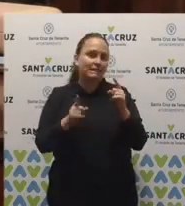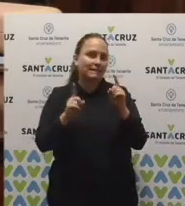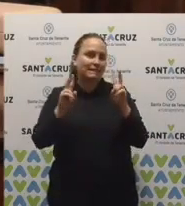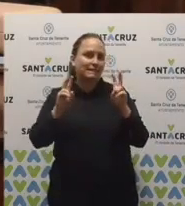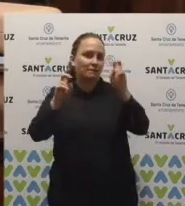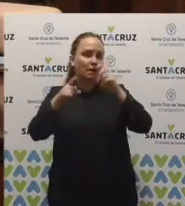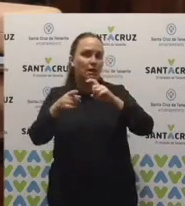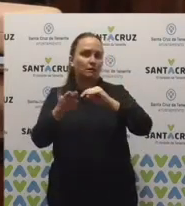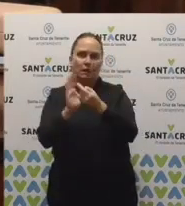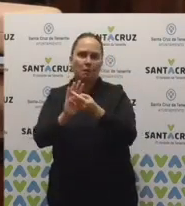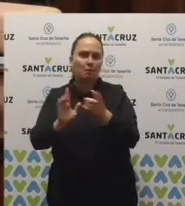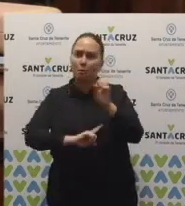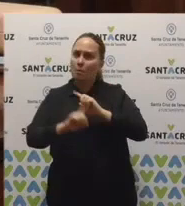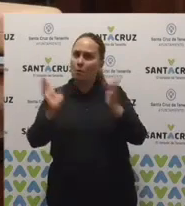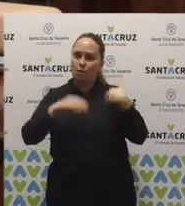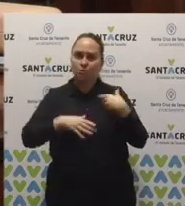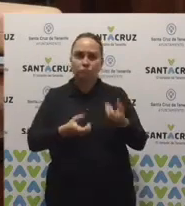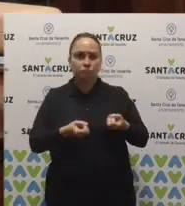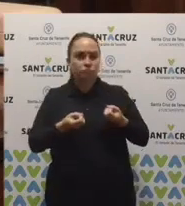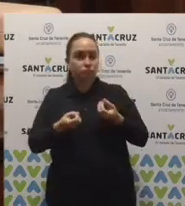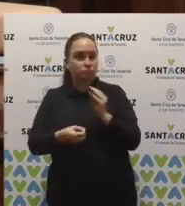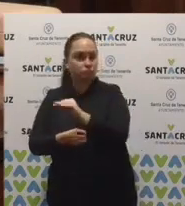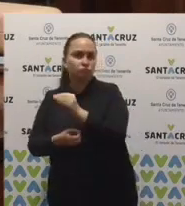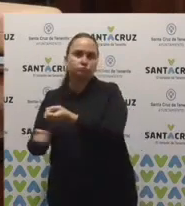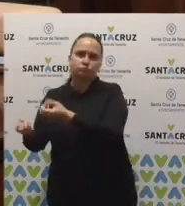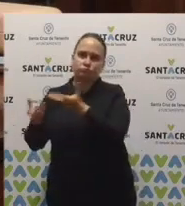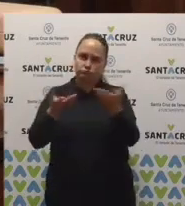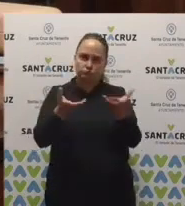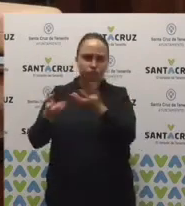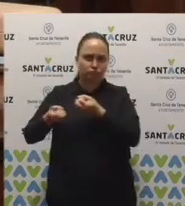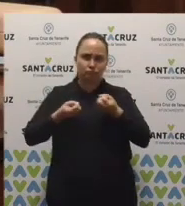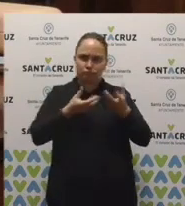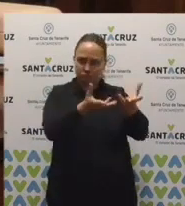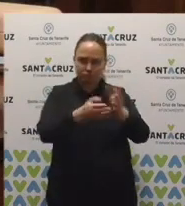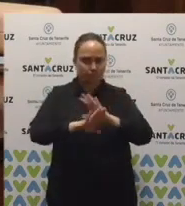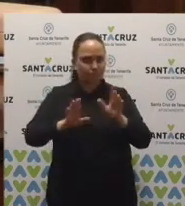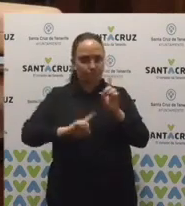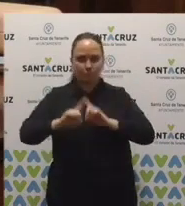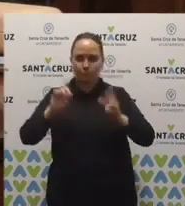sin ningún problema se consultará y yo se lo comunicaré